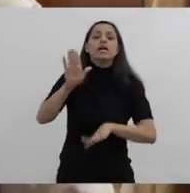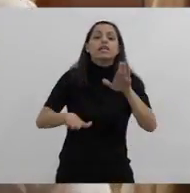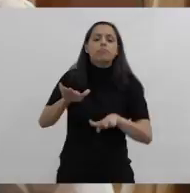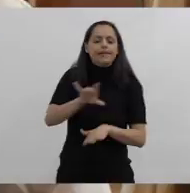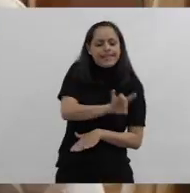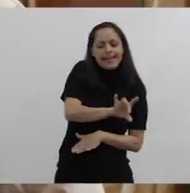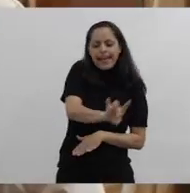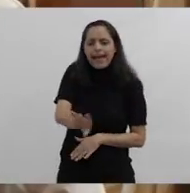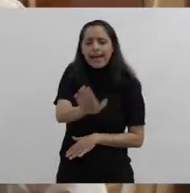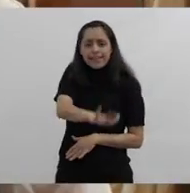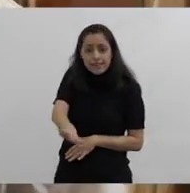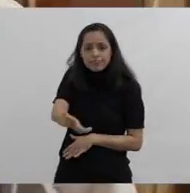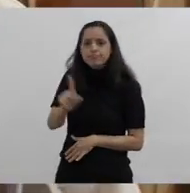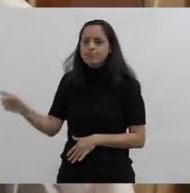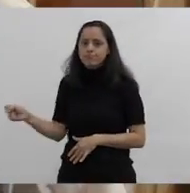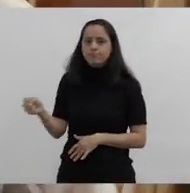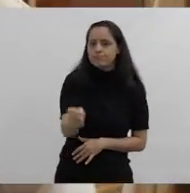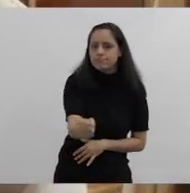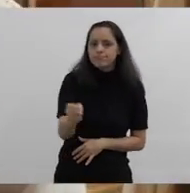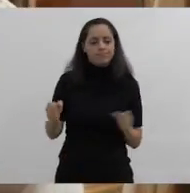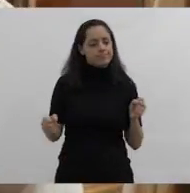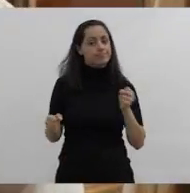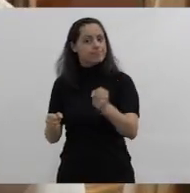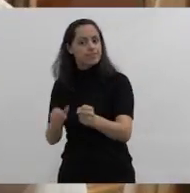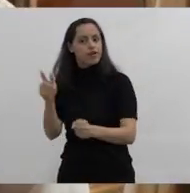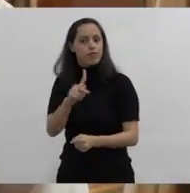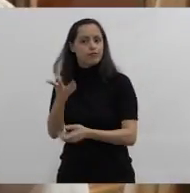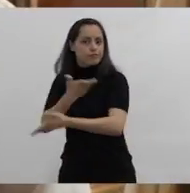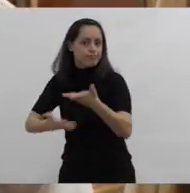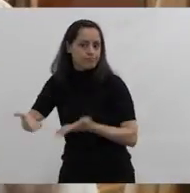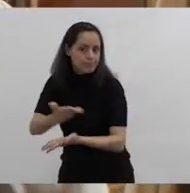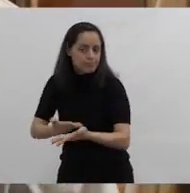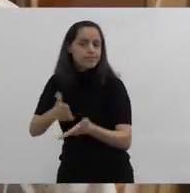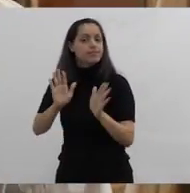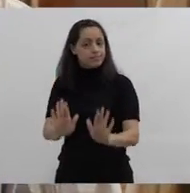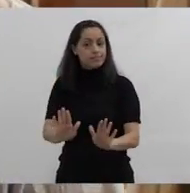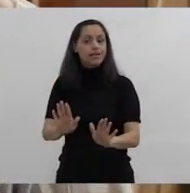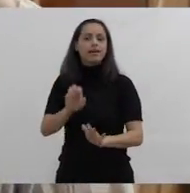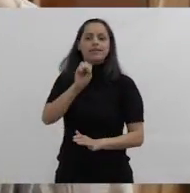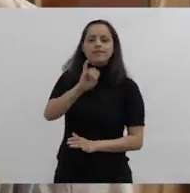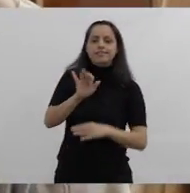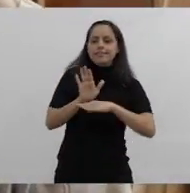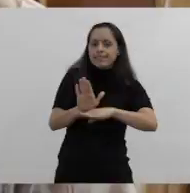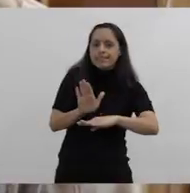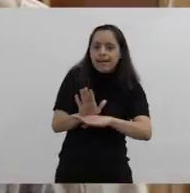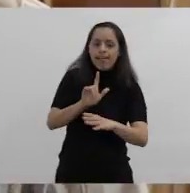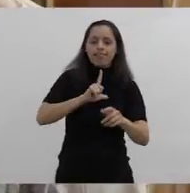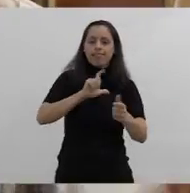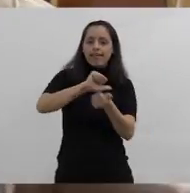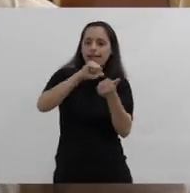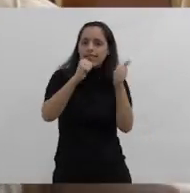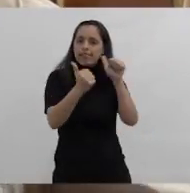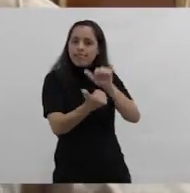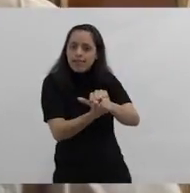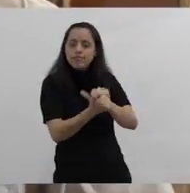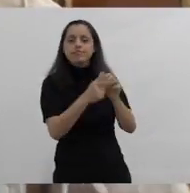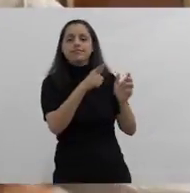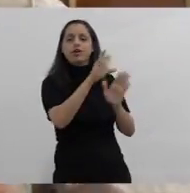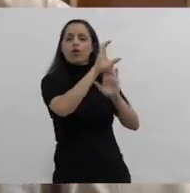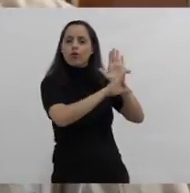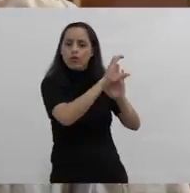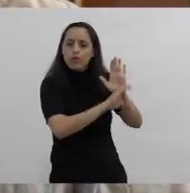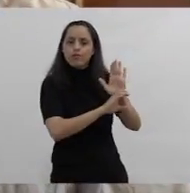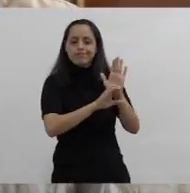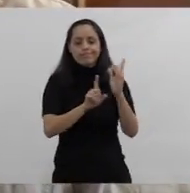necesidades y potencialidades de cada uno de los niños, garantizar el proceso de integración. El maestro integrador lo que puede hacer es una adaptación curricular para el chico,